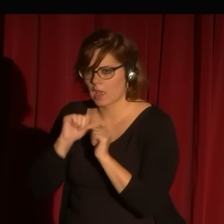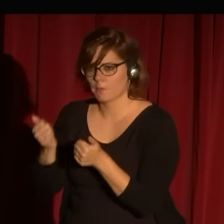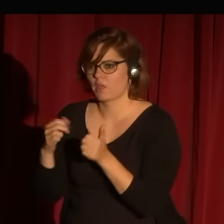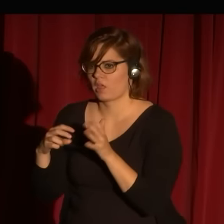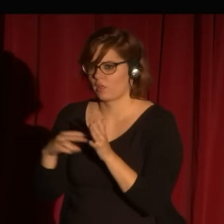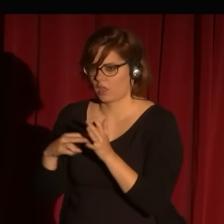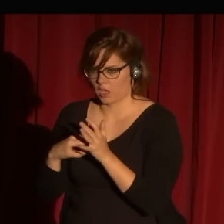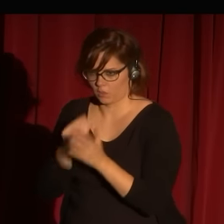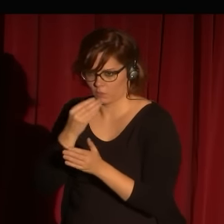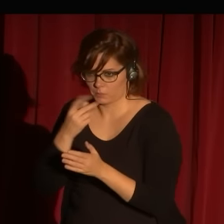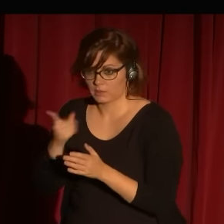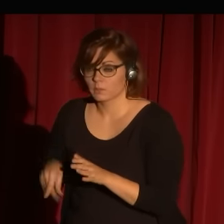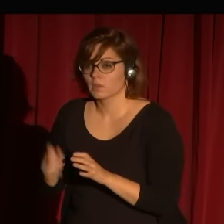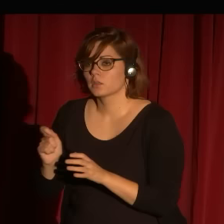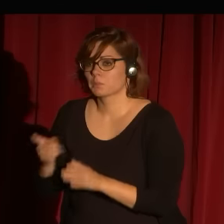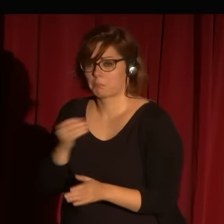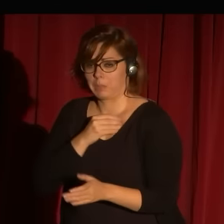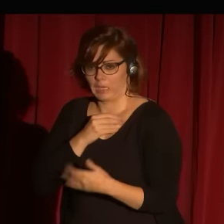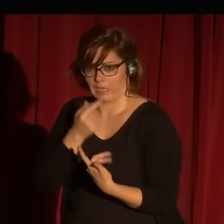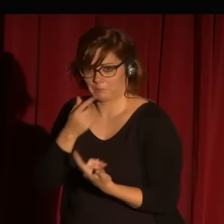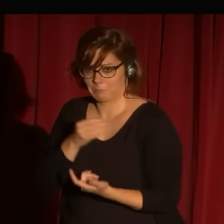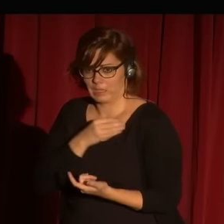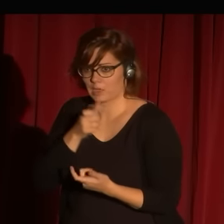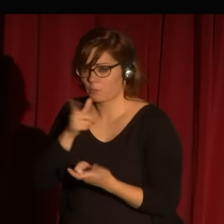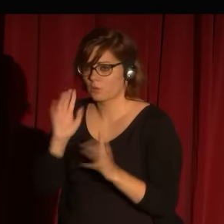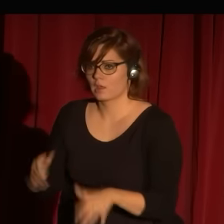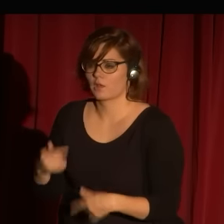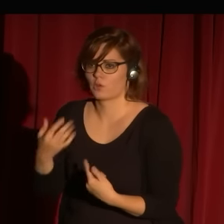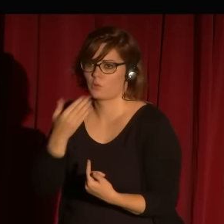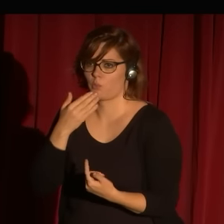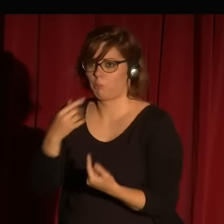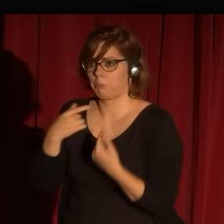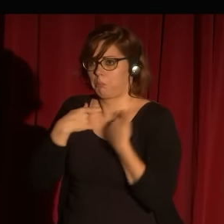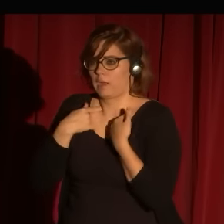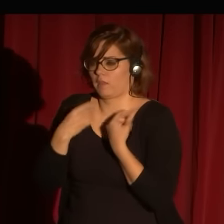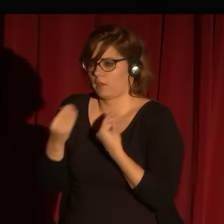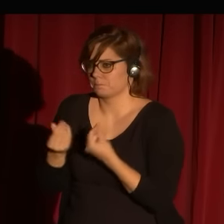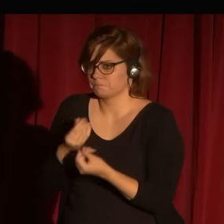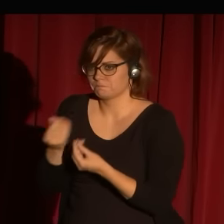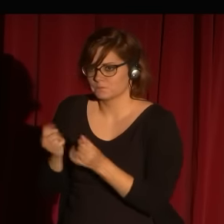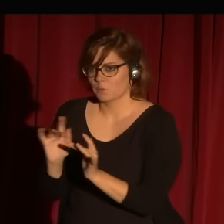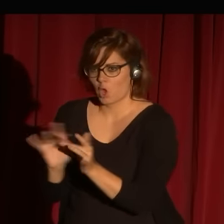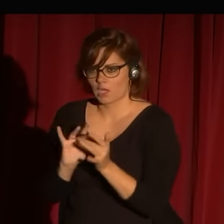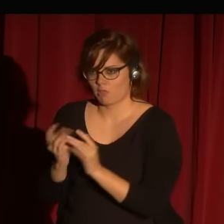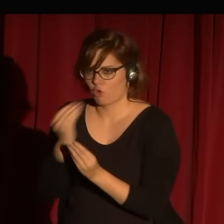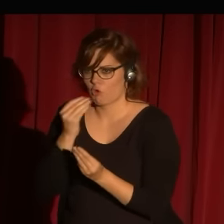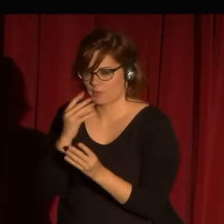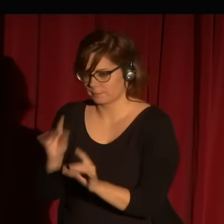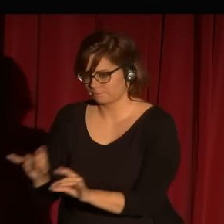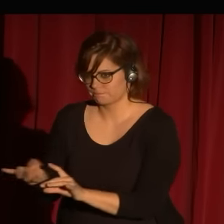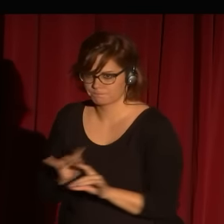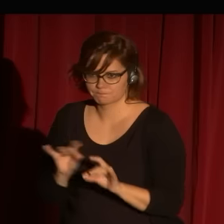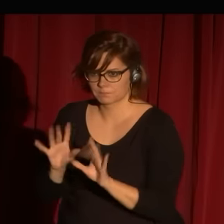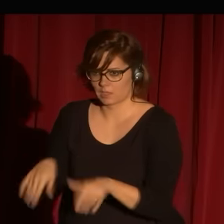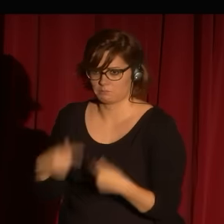contenedor y se habla con pena de eso porque se dice que se pierde una de las uno de los sentidos con los cuales nos relacionamos con la comida